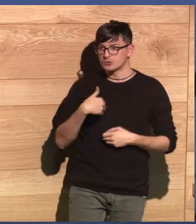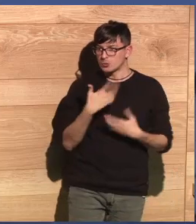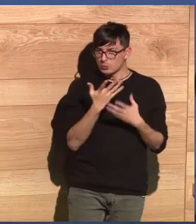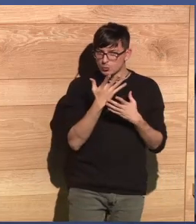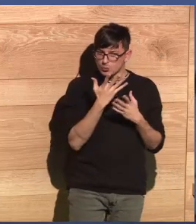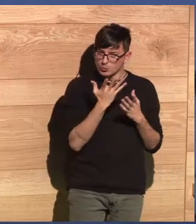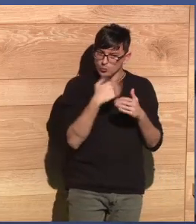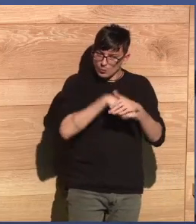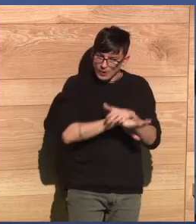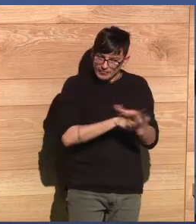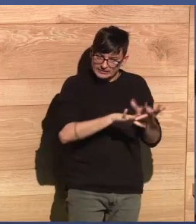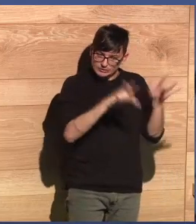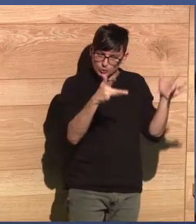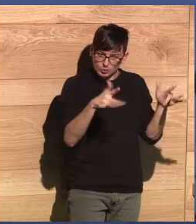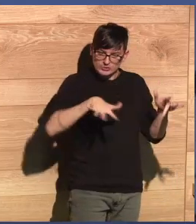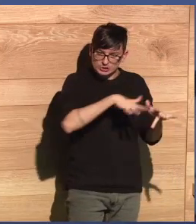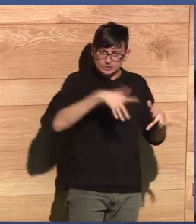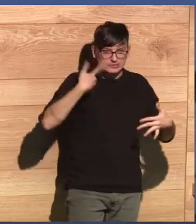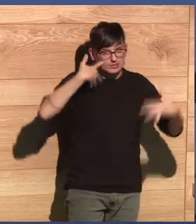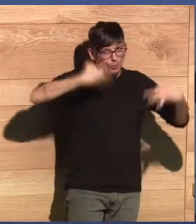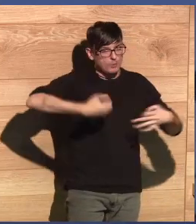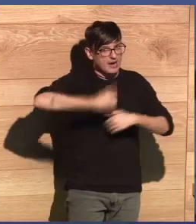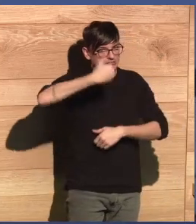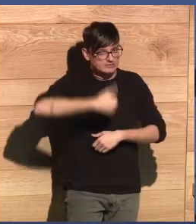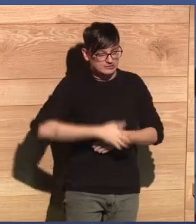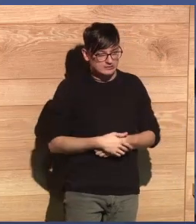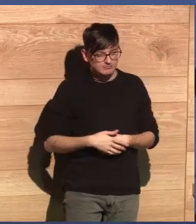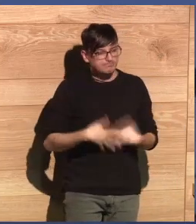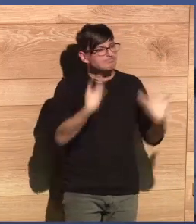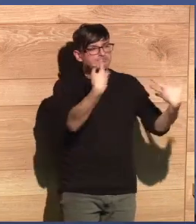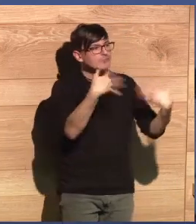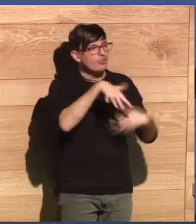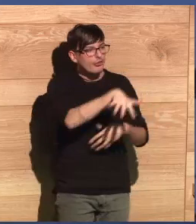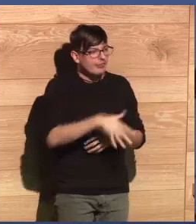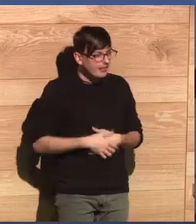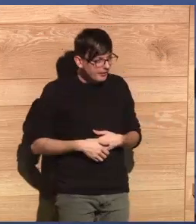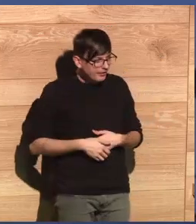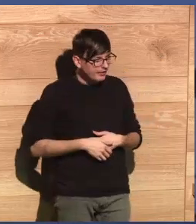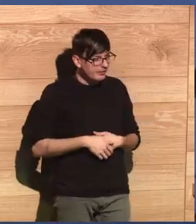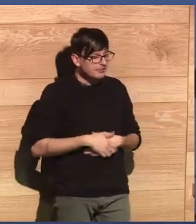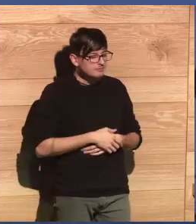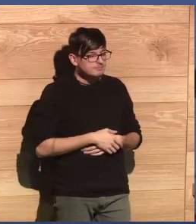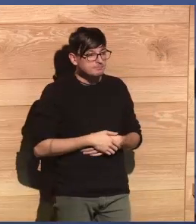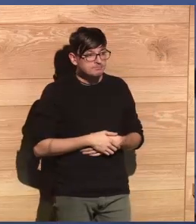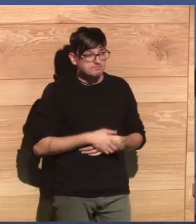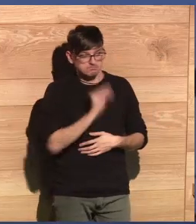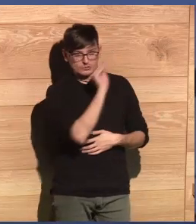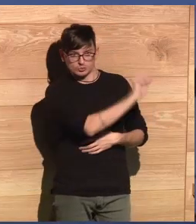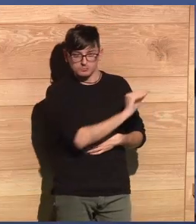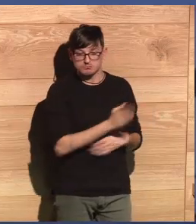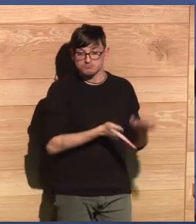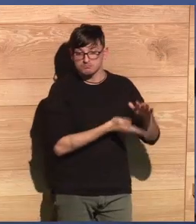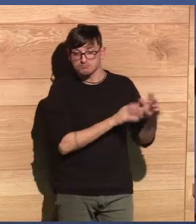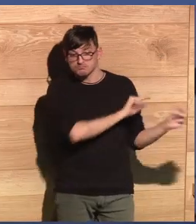esos tesoros en un lugar más seguro. ¿Y qué me sugiere, don Francisco?, preguntó la reina. Que los lleve a